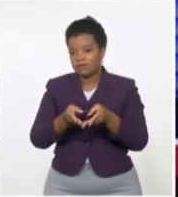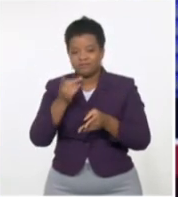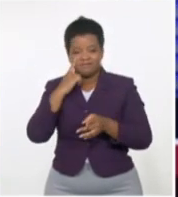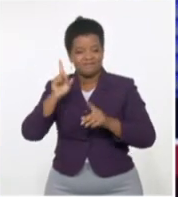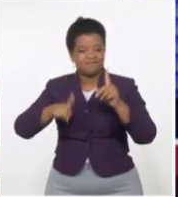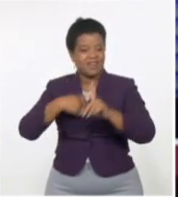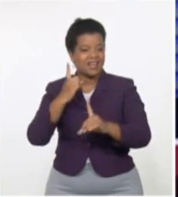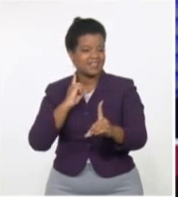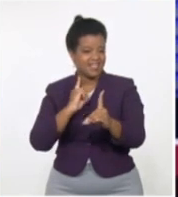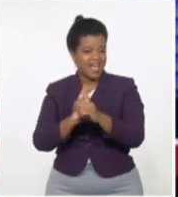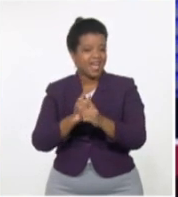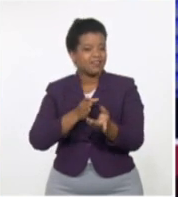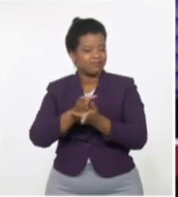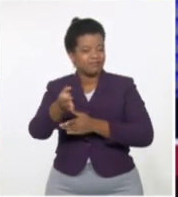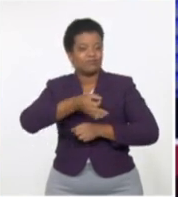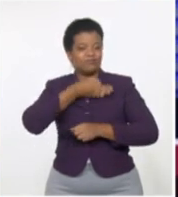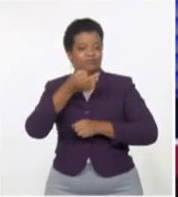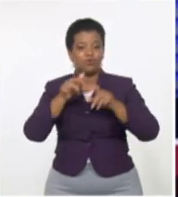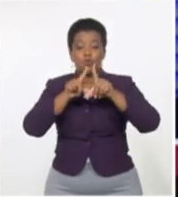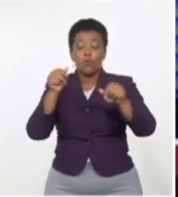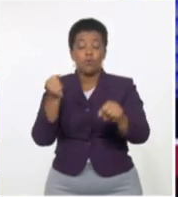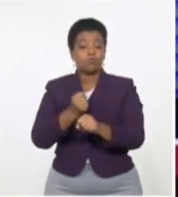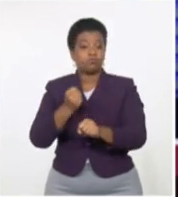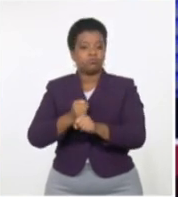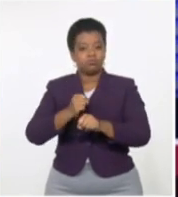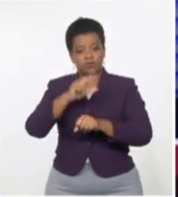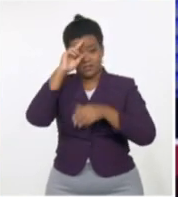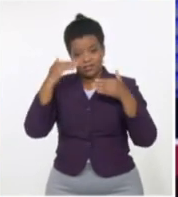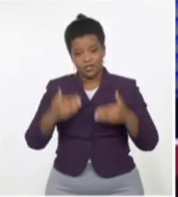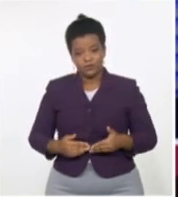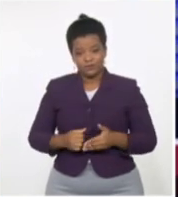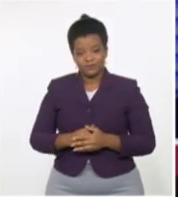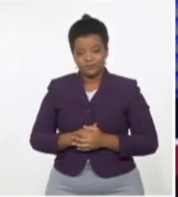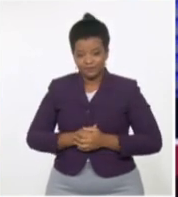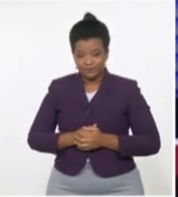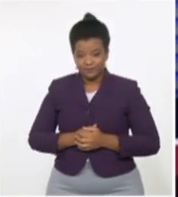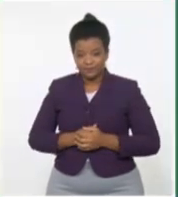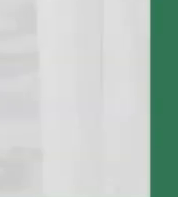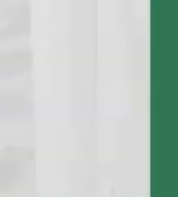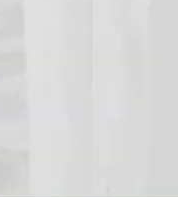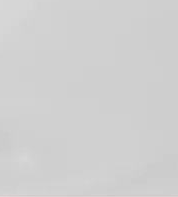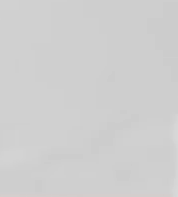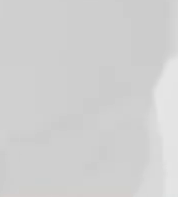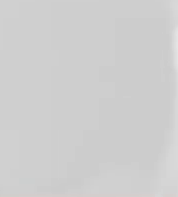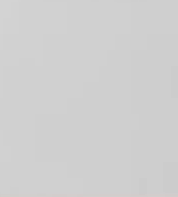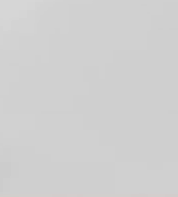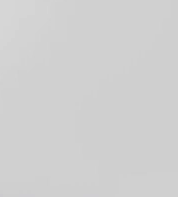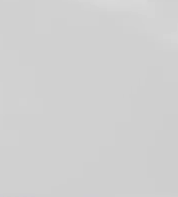mañana para seguirle contando lo que hace Cuba por la salud de su población. Muy buenos días.